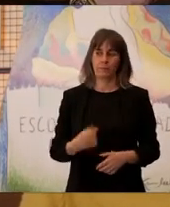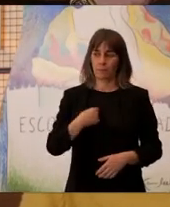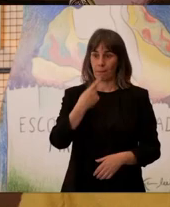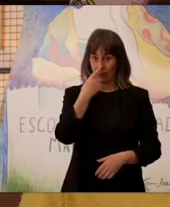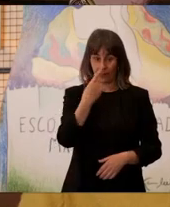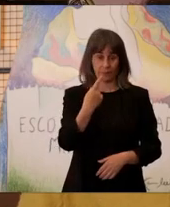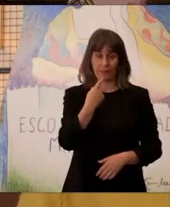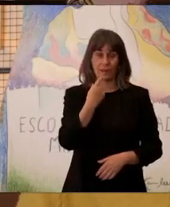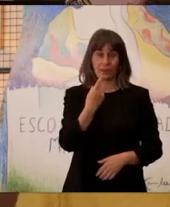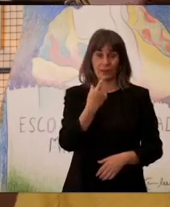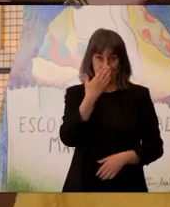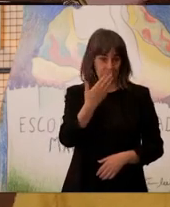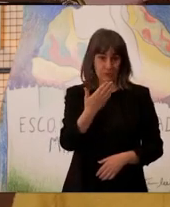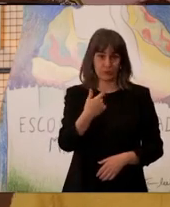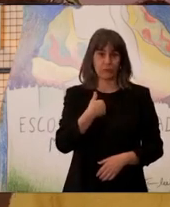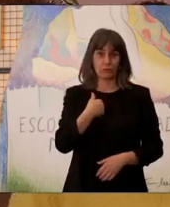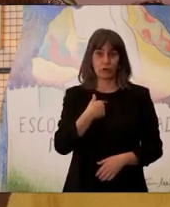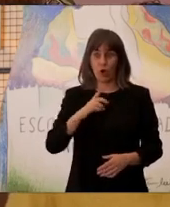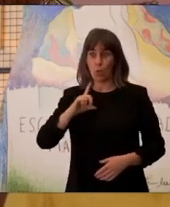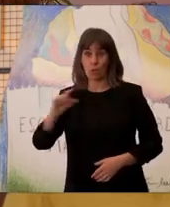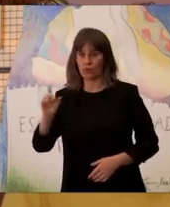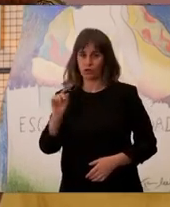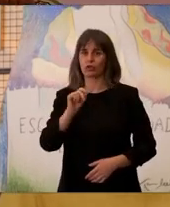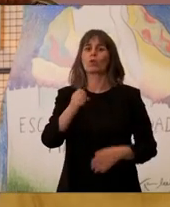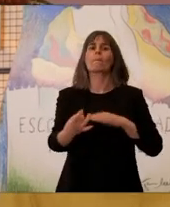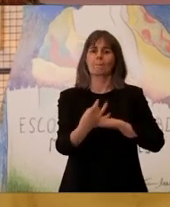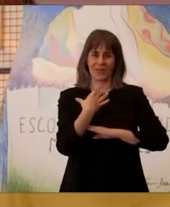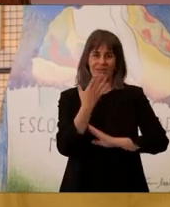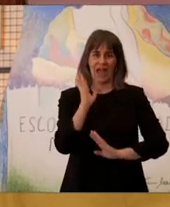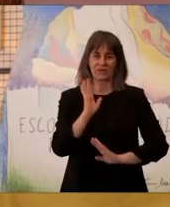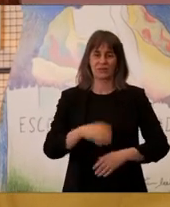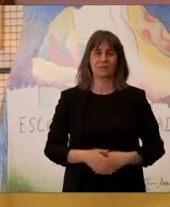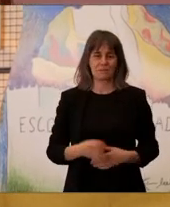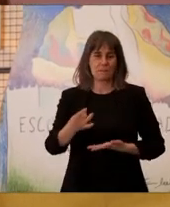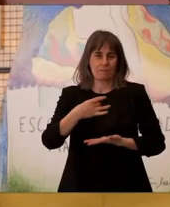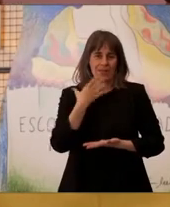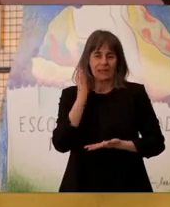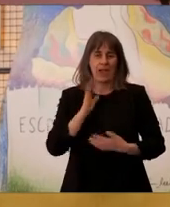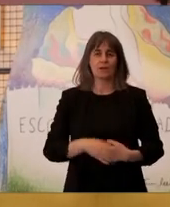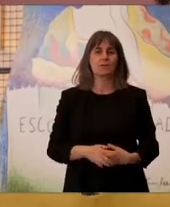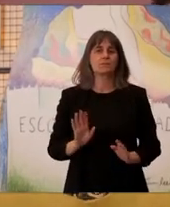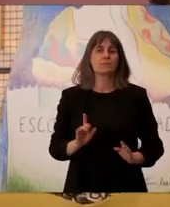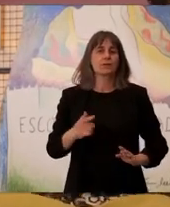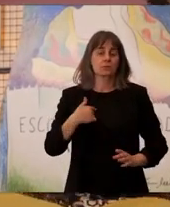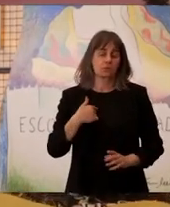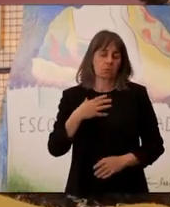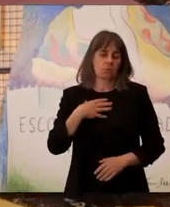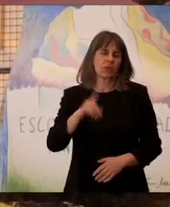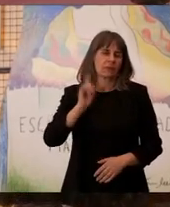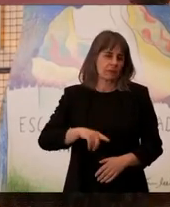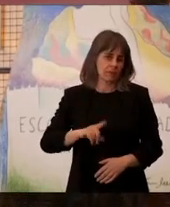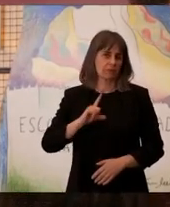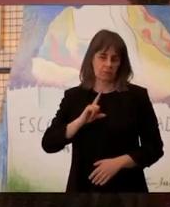a mí Yo no me fui a mí Me echaron a mí Me echaron pero seguramente También me hubiera ido al final